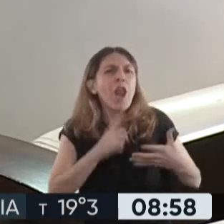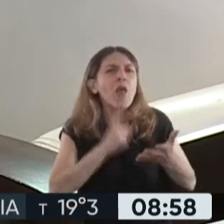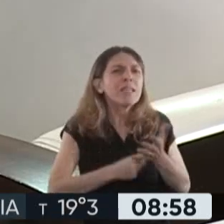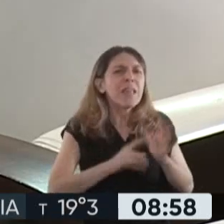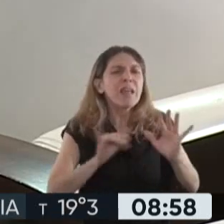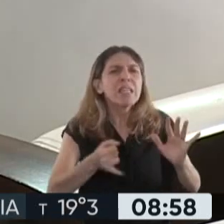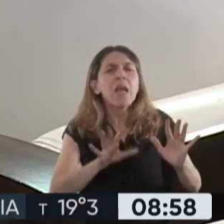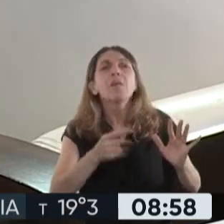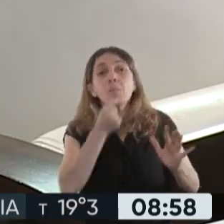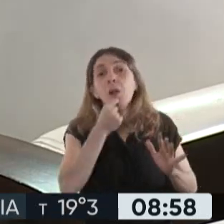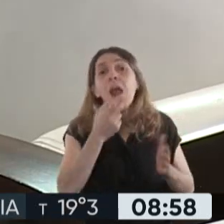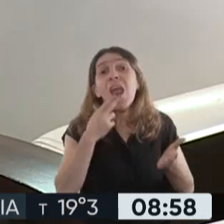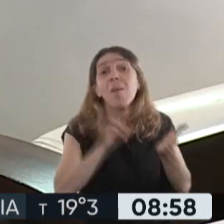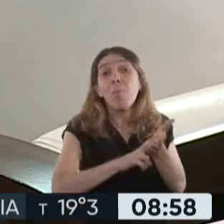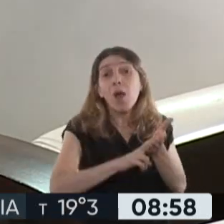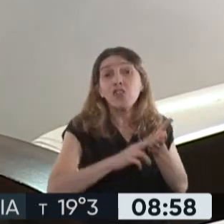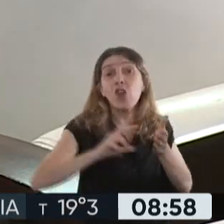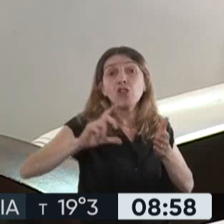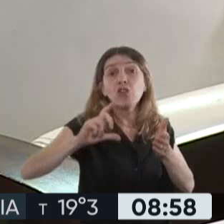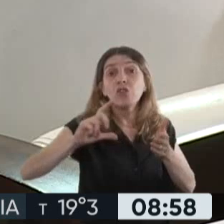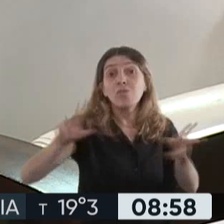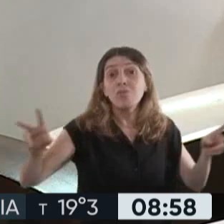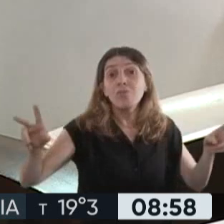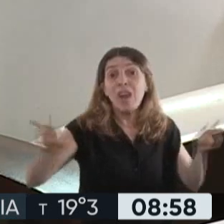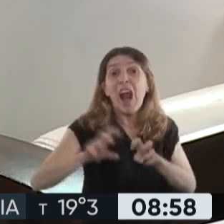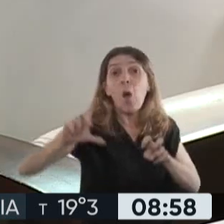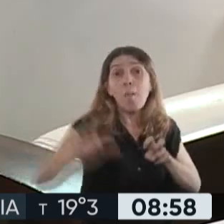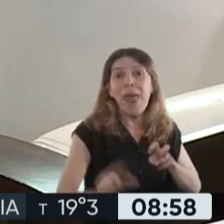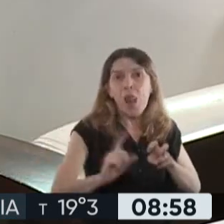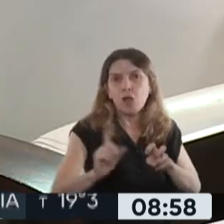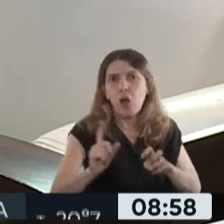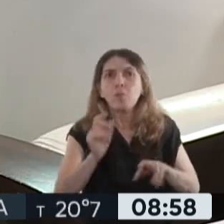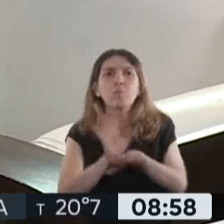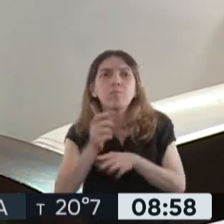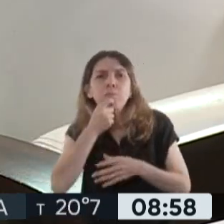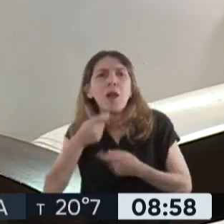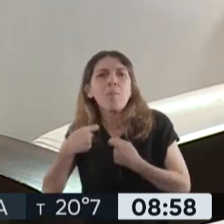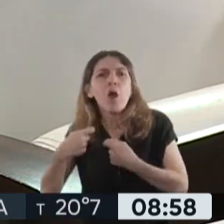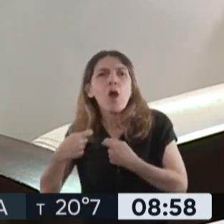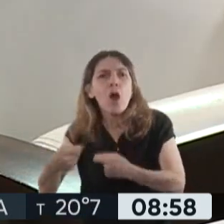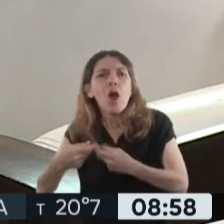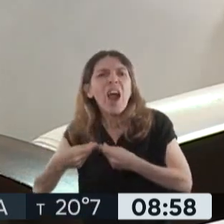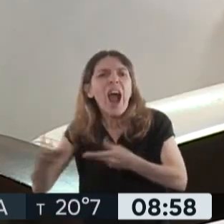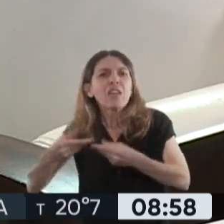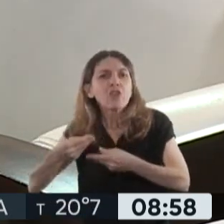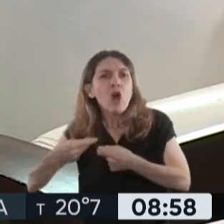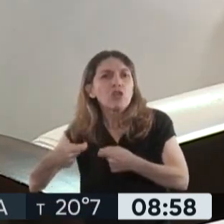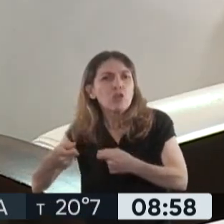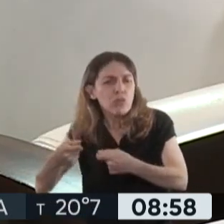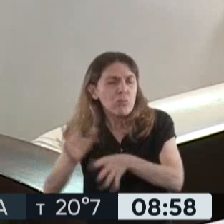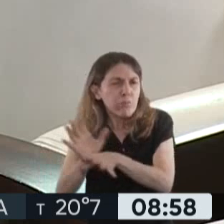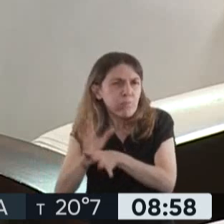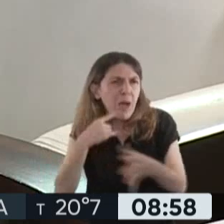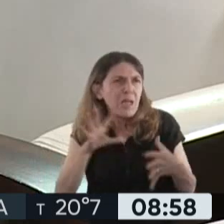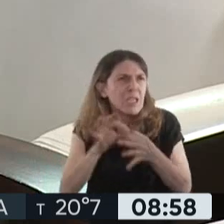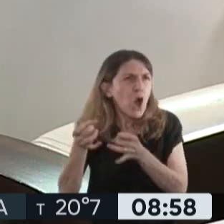pretende bajar impuestos o, en su defecto, bajar niveles de gasto que, en cierto modo, influyen en la inflación. ¿Por qué el